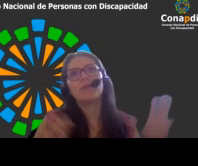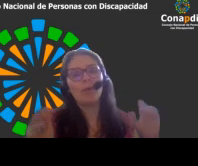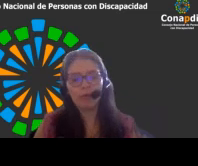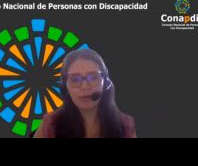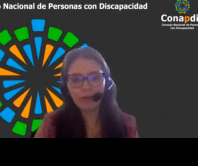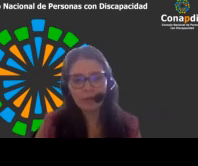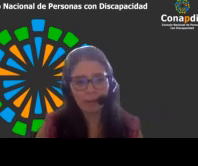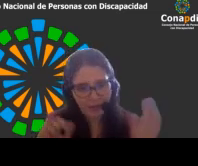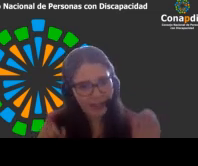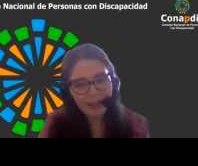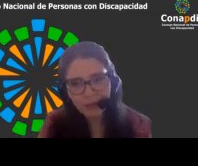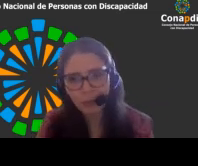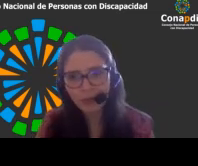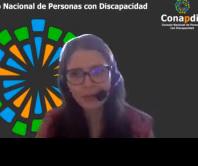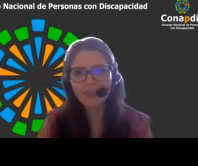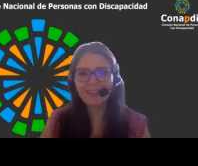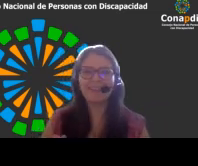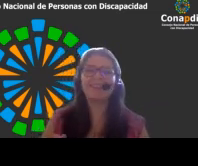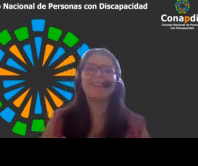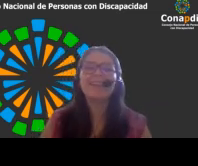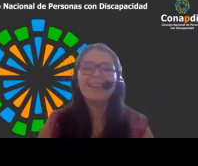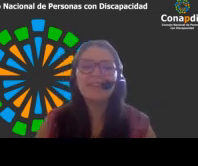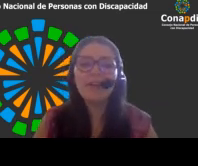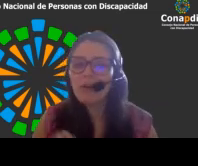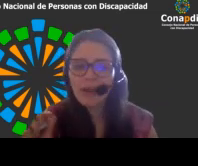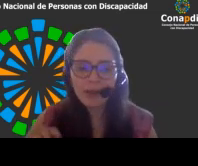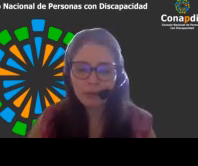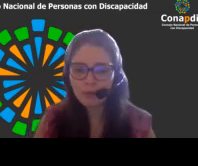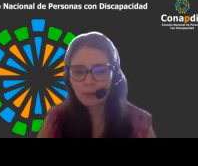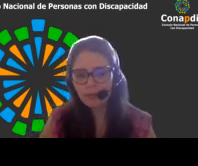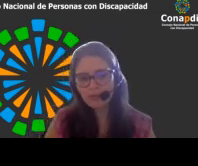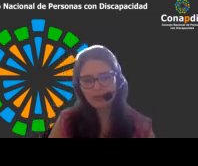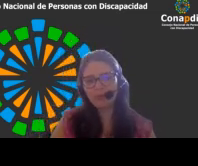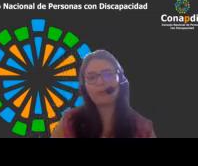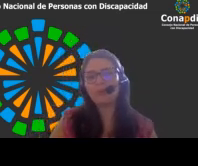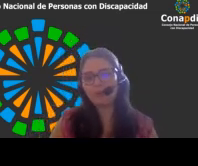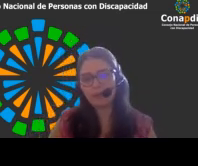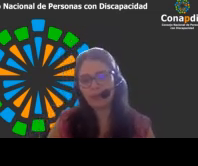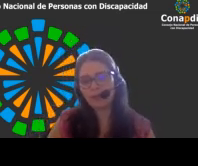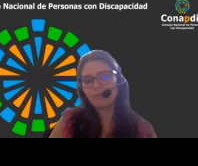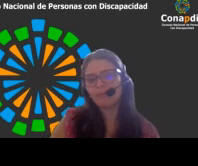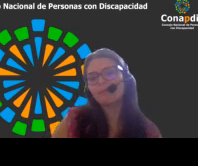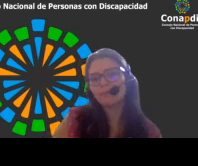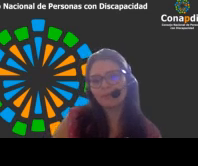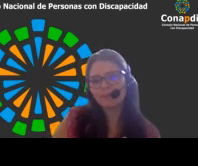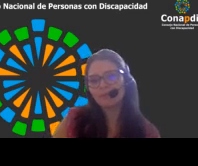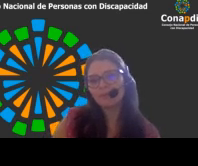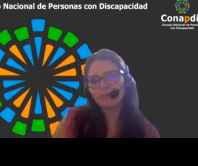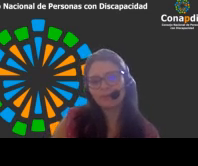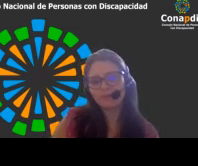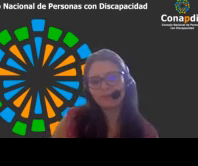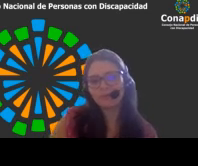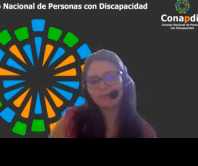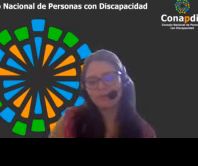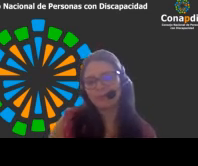solo se me ocurre turismo pues ya le ha dicho mucho yo le voy a dar un tour Plus es una persona sorda